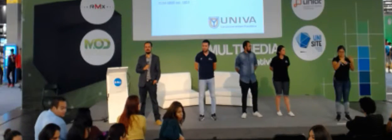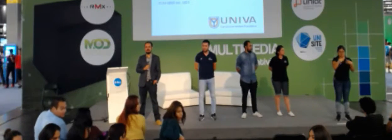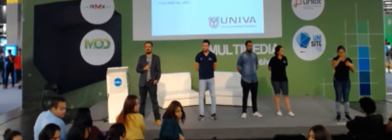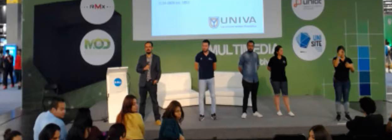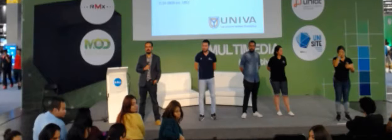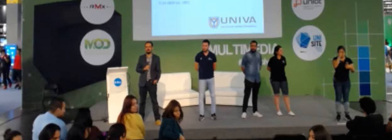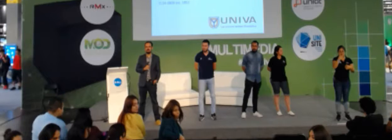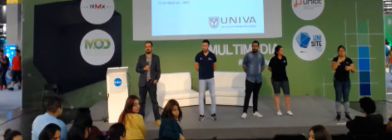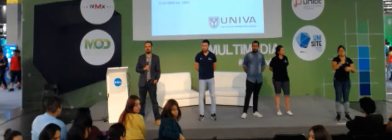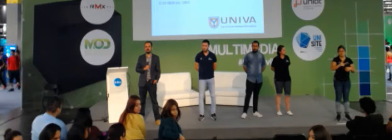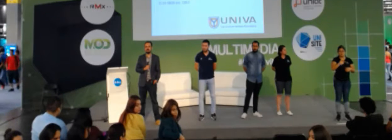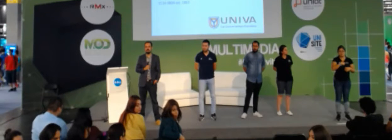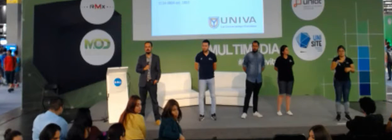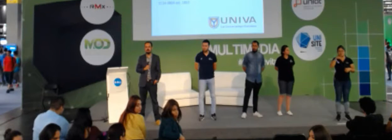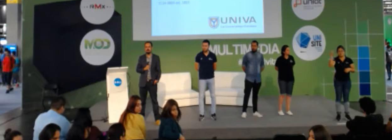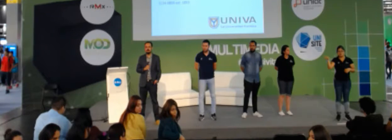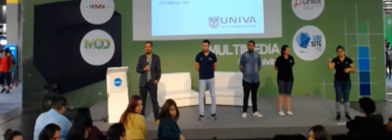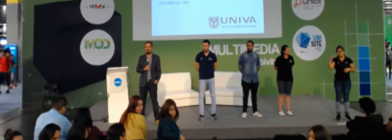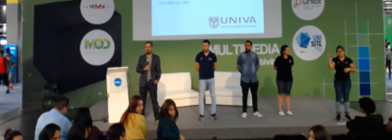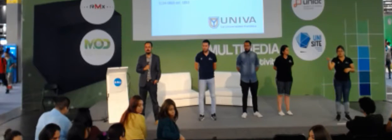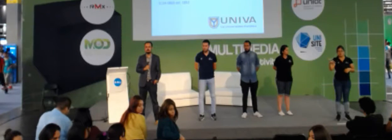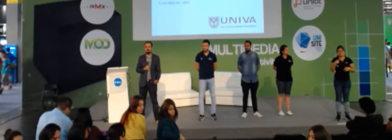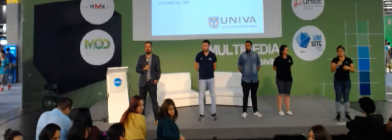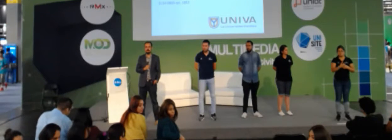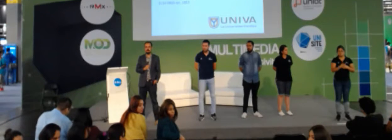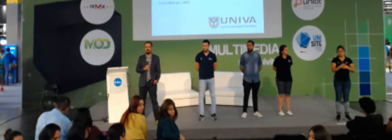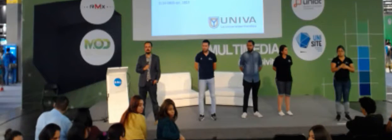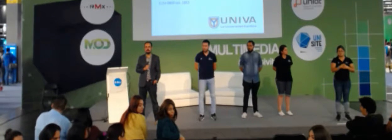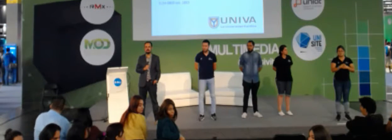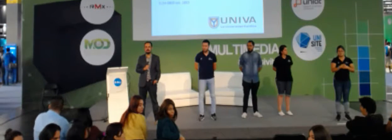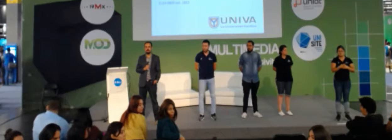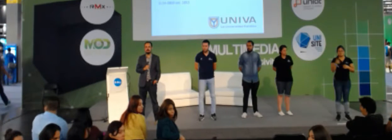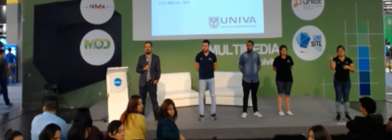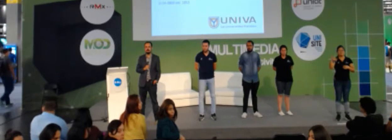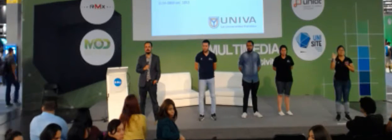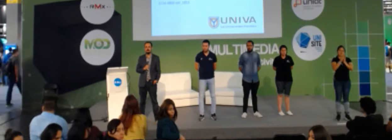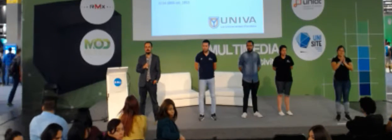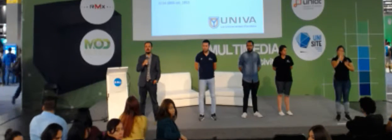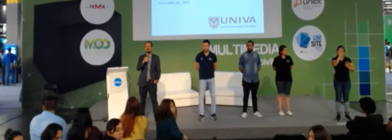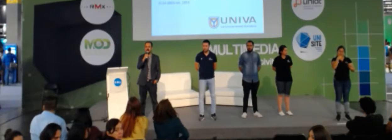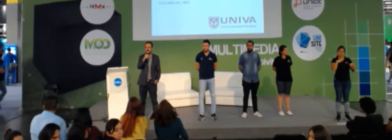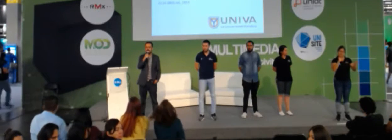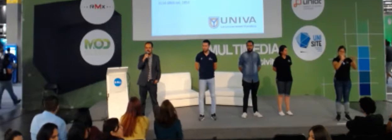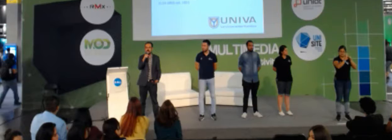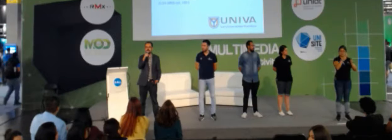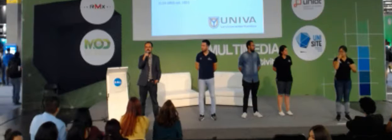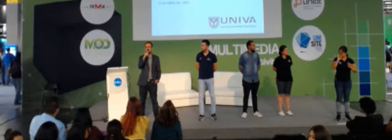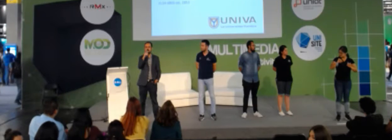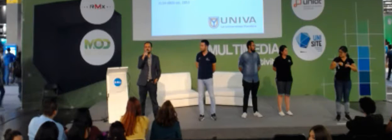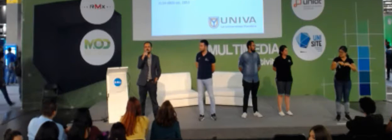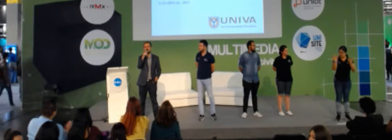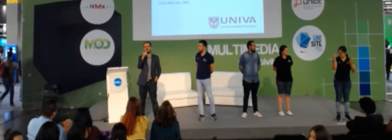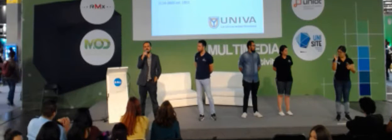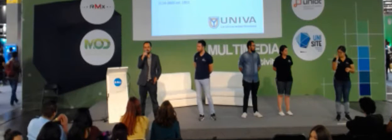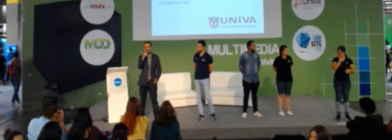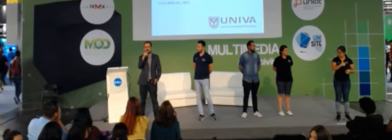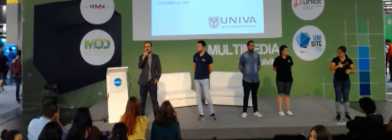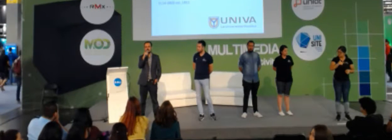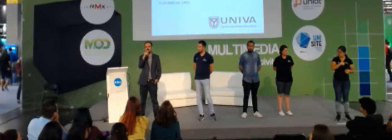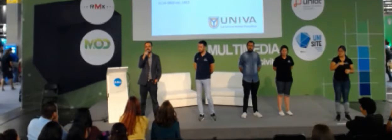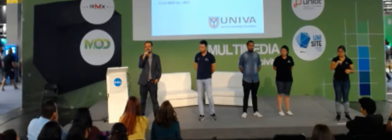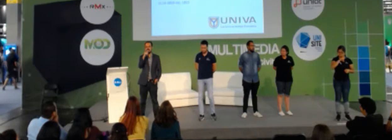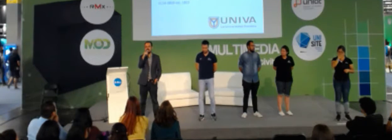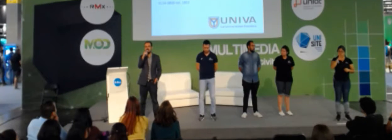que ustedes tuvieran como un vínculo allá en Lagos de Moreno. Claro que sí, con muchísimo gusto. Nos ponemos